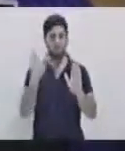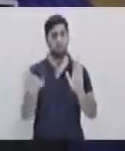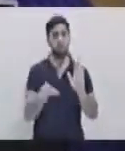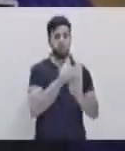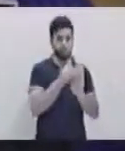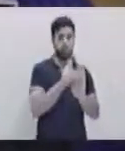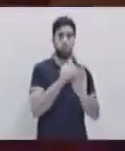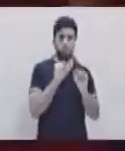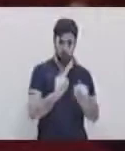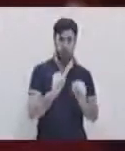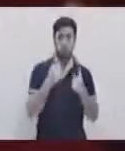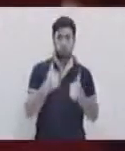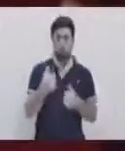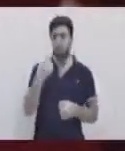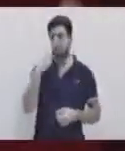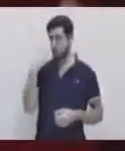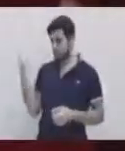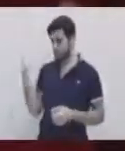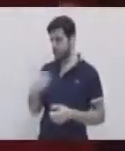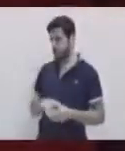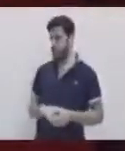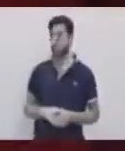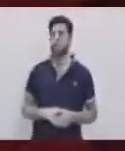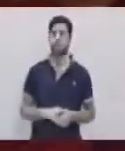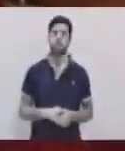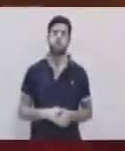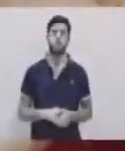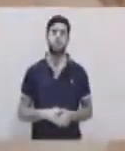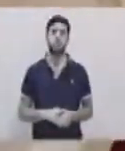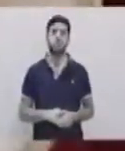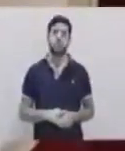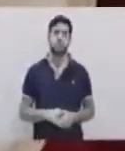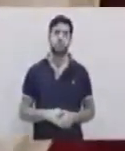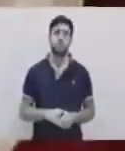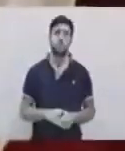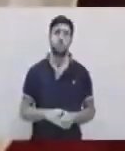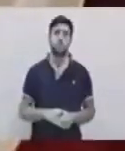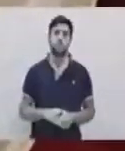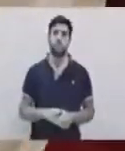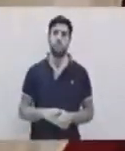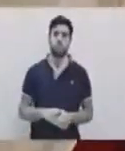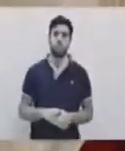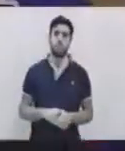pasar la pelotita por el agujero pequeño.